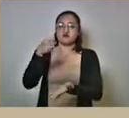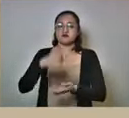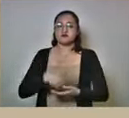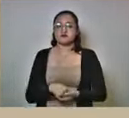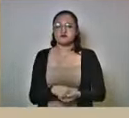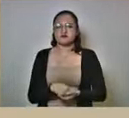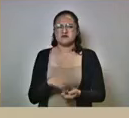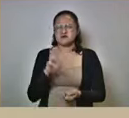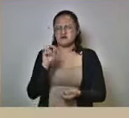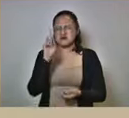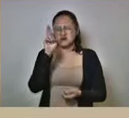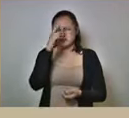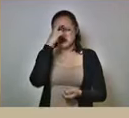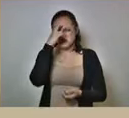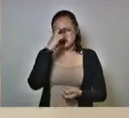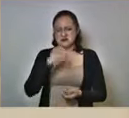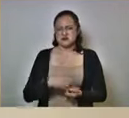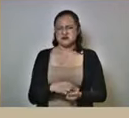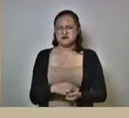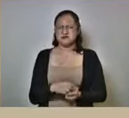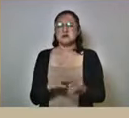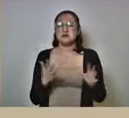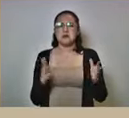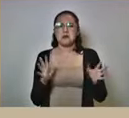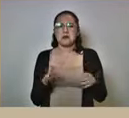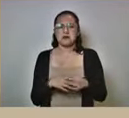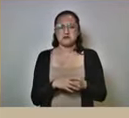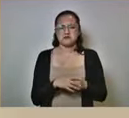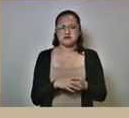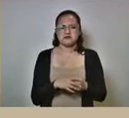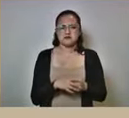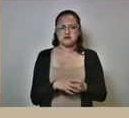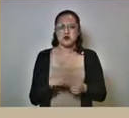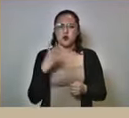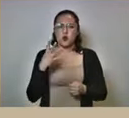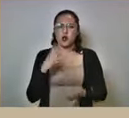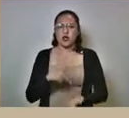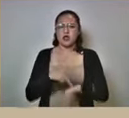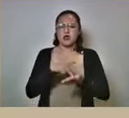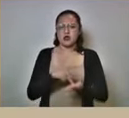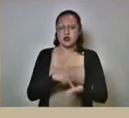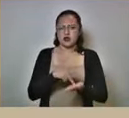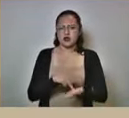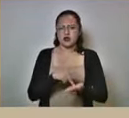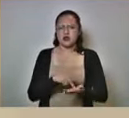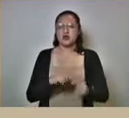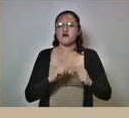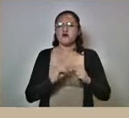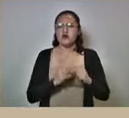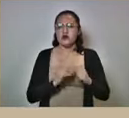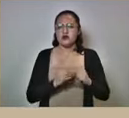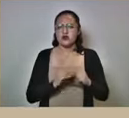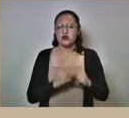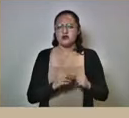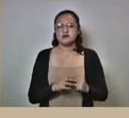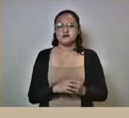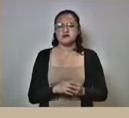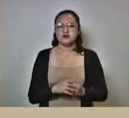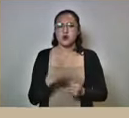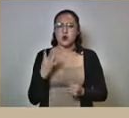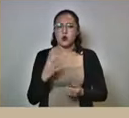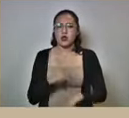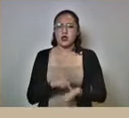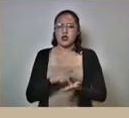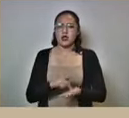no me acuerdo perfectamente, pero llevan 4 kilos de frijol,